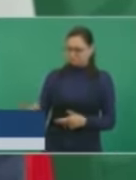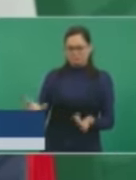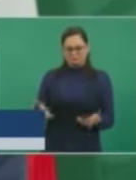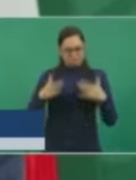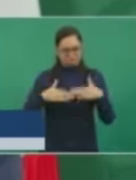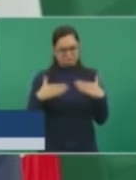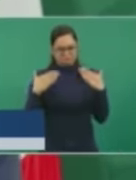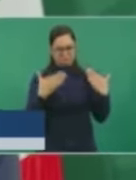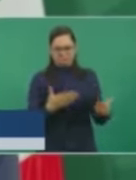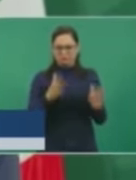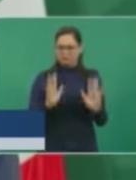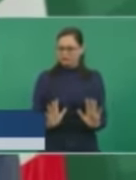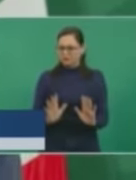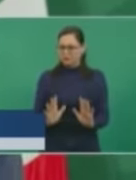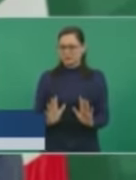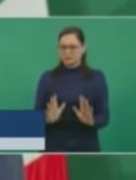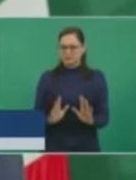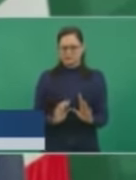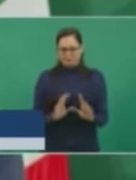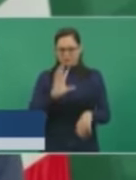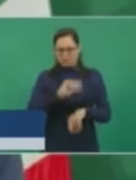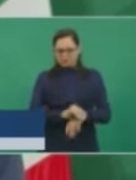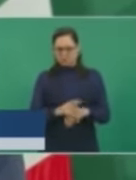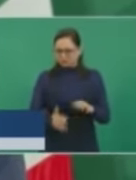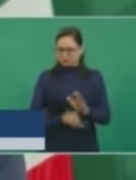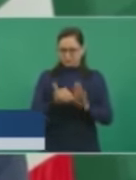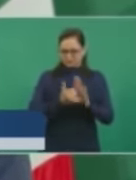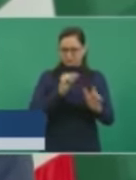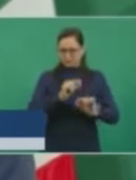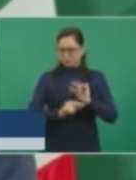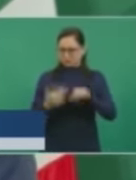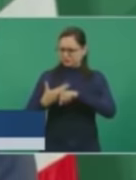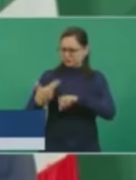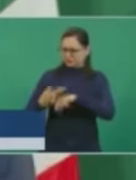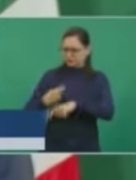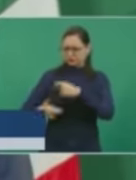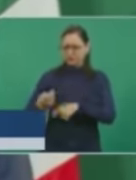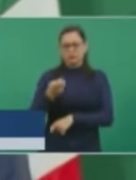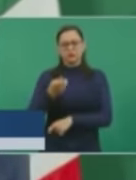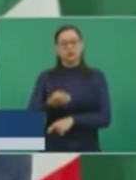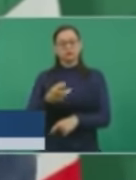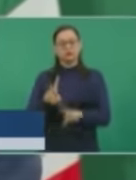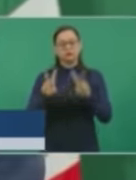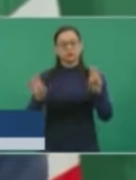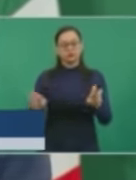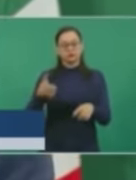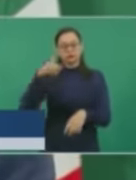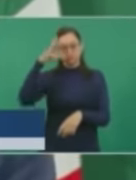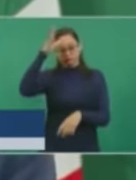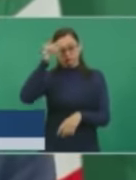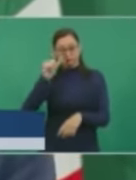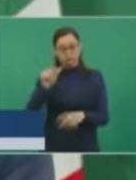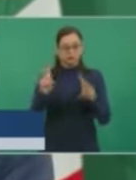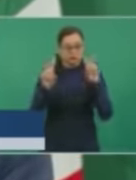se contratan, y después de un año, pues ya se produjeron los beneficios económicos o ya se produjeron los daños, todos los desplazados,